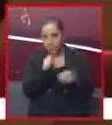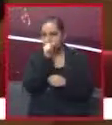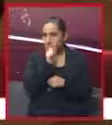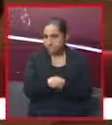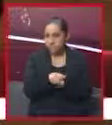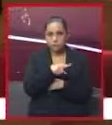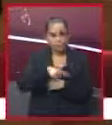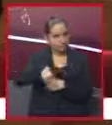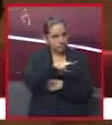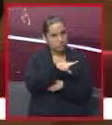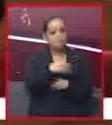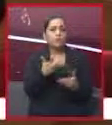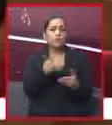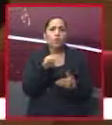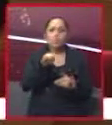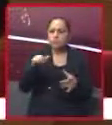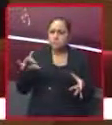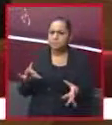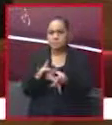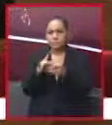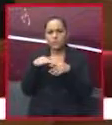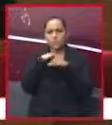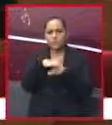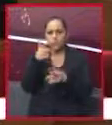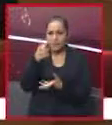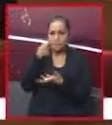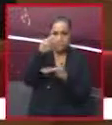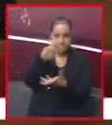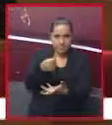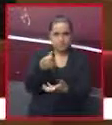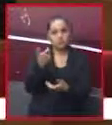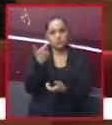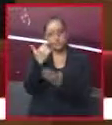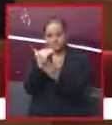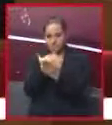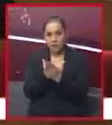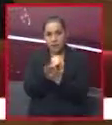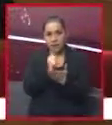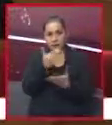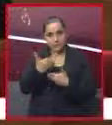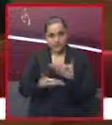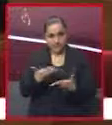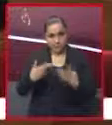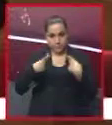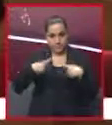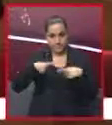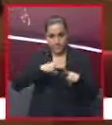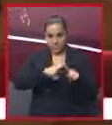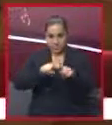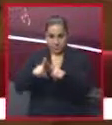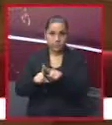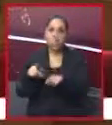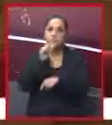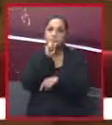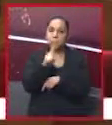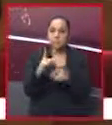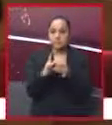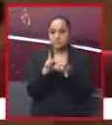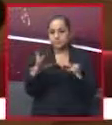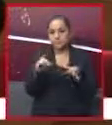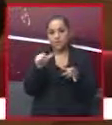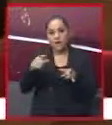las vinculadas al control presupuestal de servicios personales y de desincorporación de activos